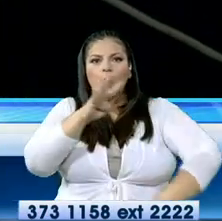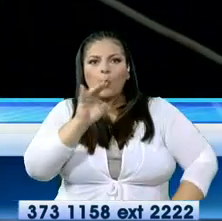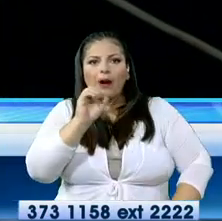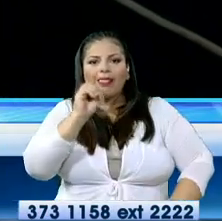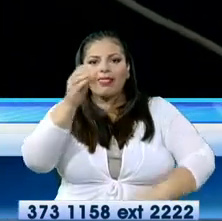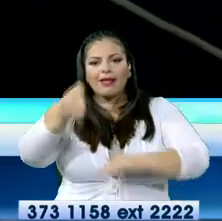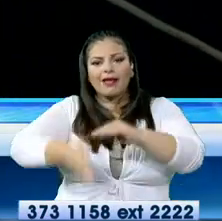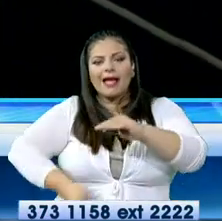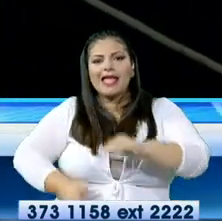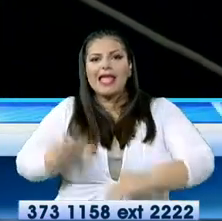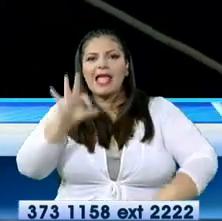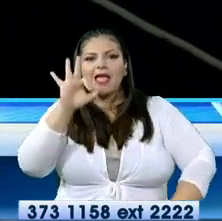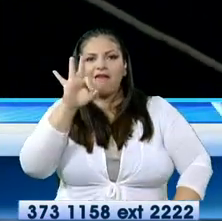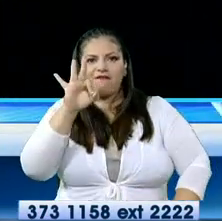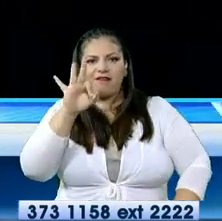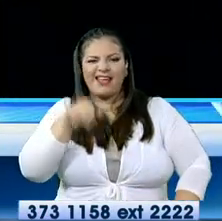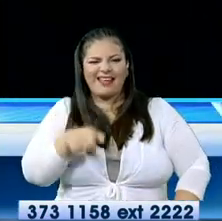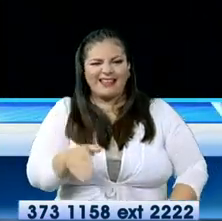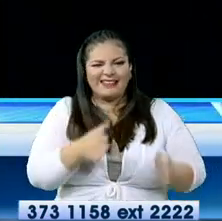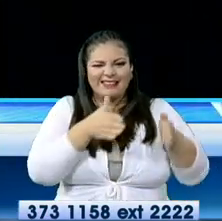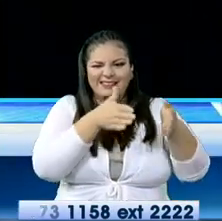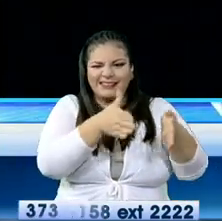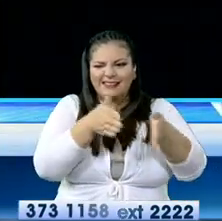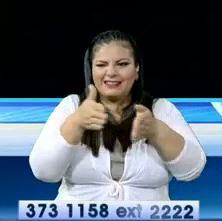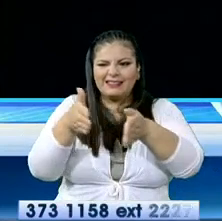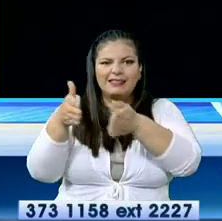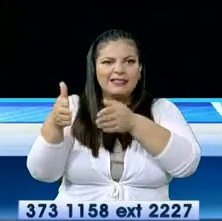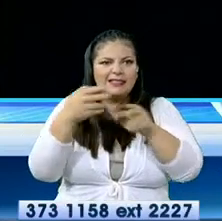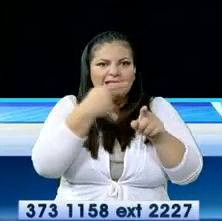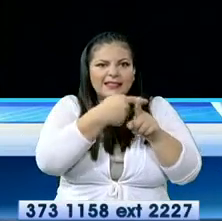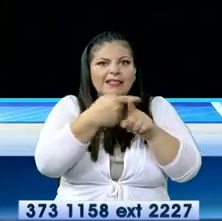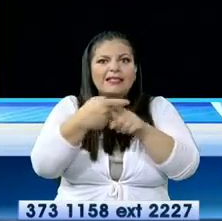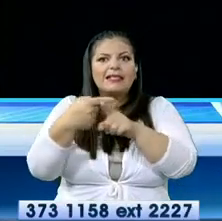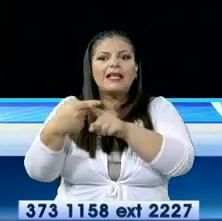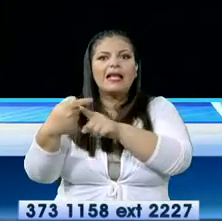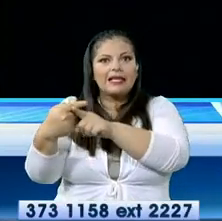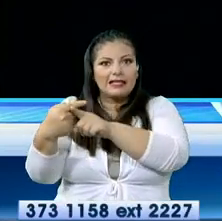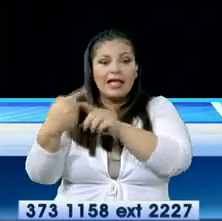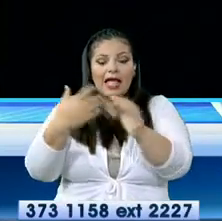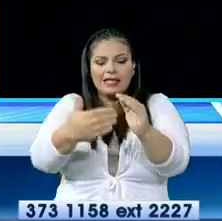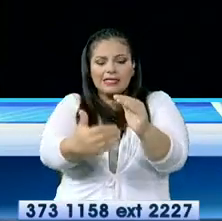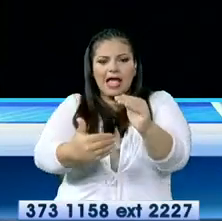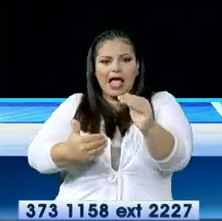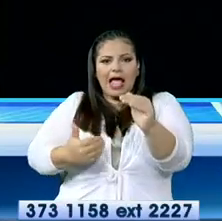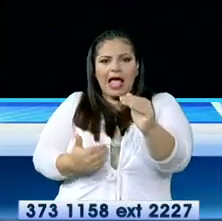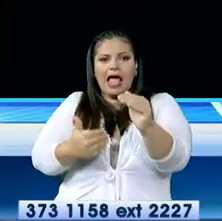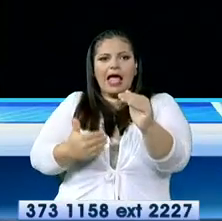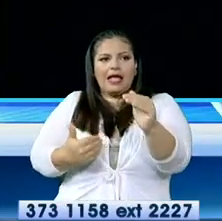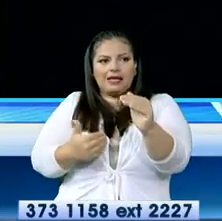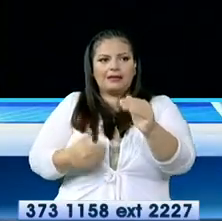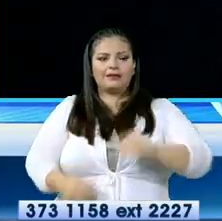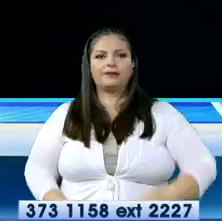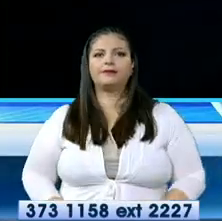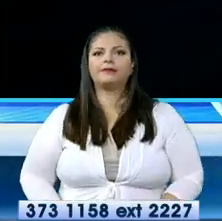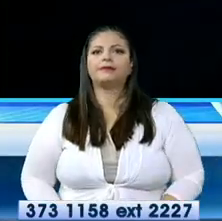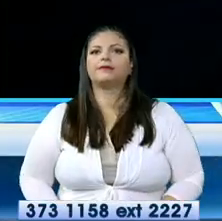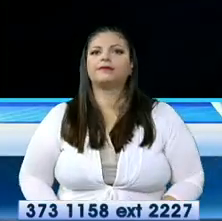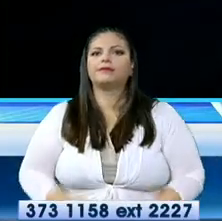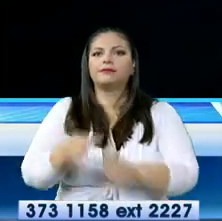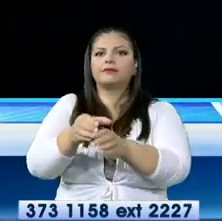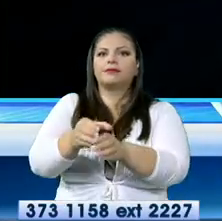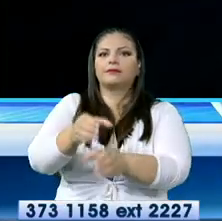que puedan... Yo no sé si Jorge nos está escuchando. Jorge, ¿se puede ver el número del poste? Ya dijo el número, pero que lo repita para que